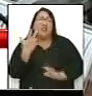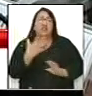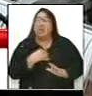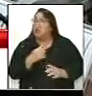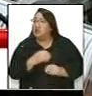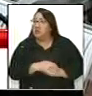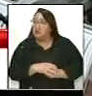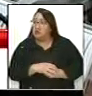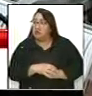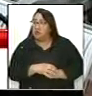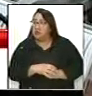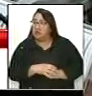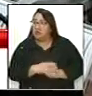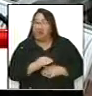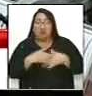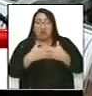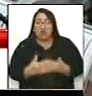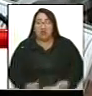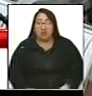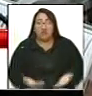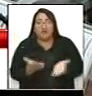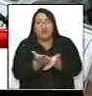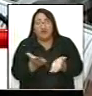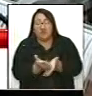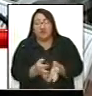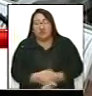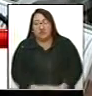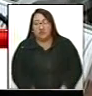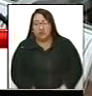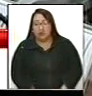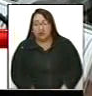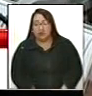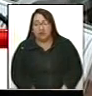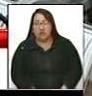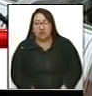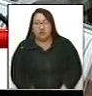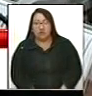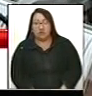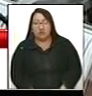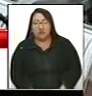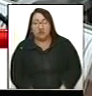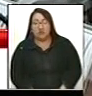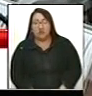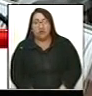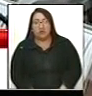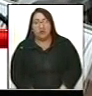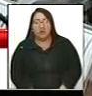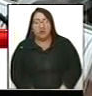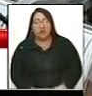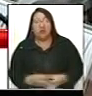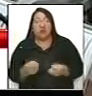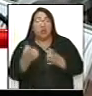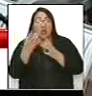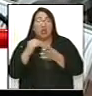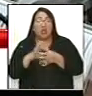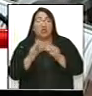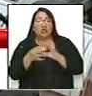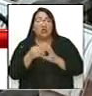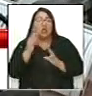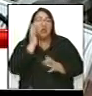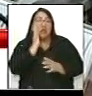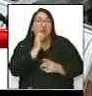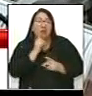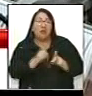años embarazadas en los colegios, porque también muchas veces cargamos la historia de los